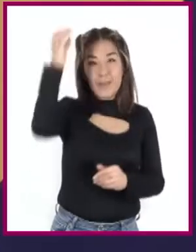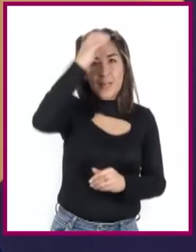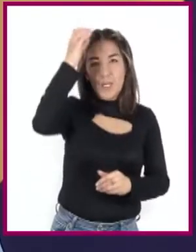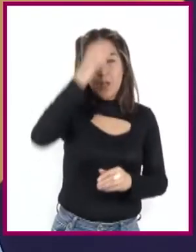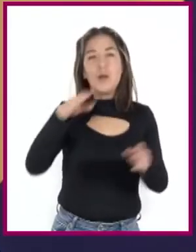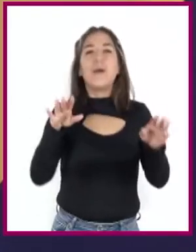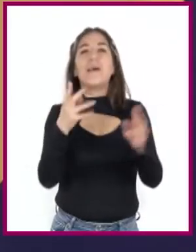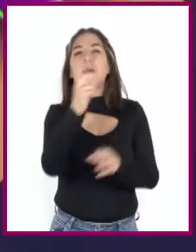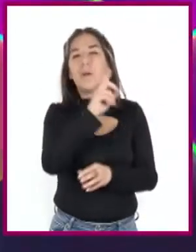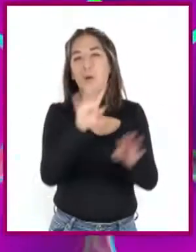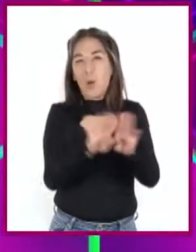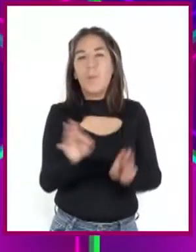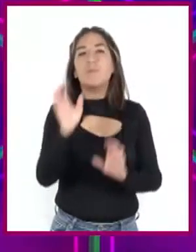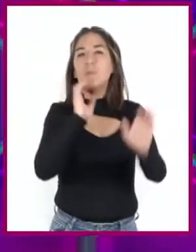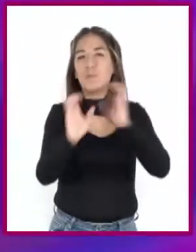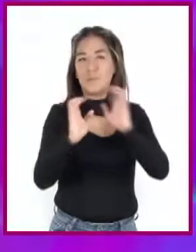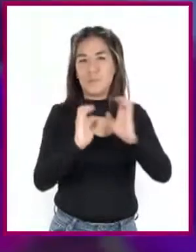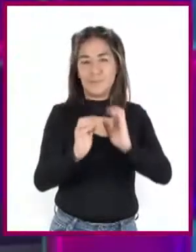de comunicarnos.